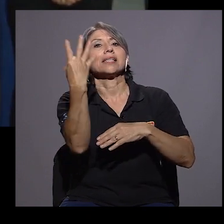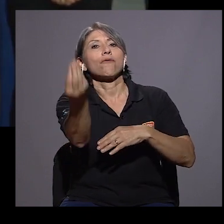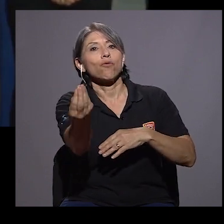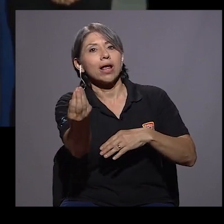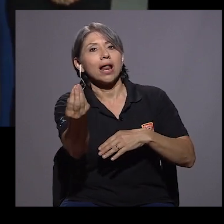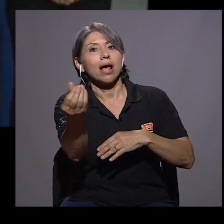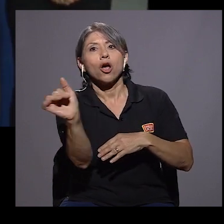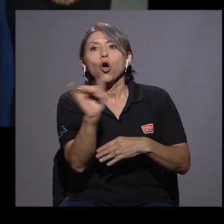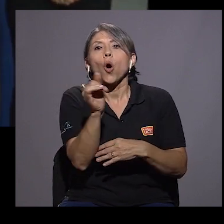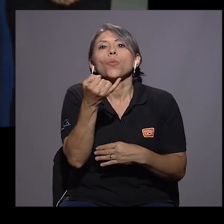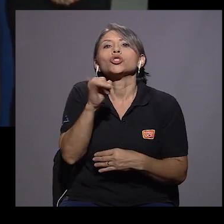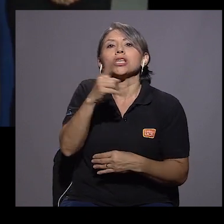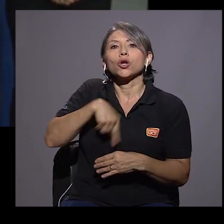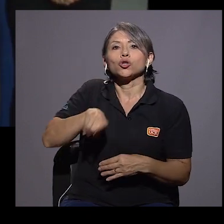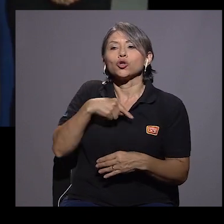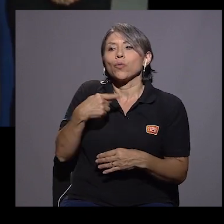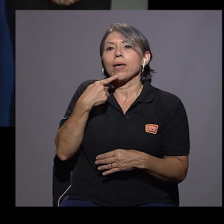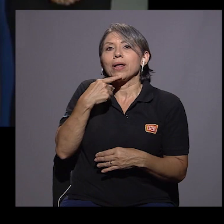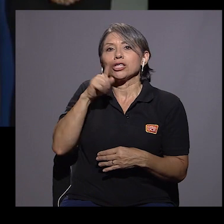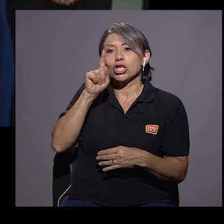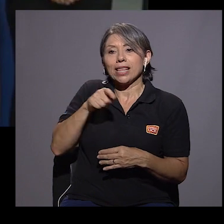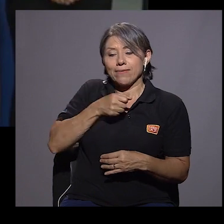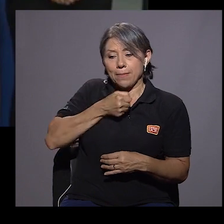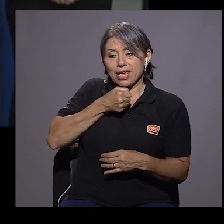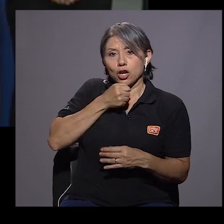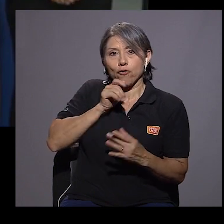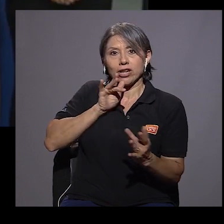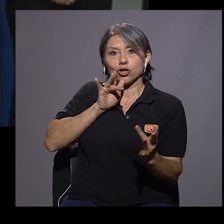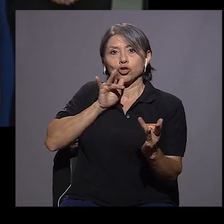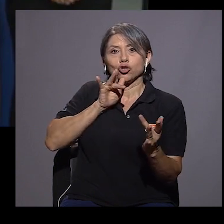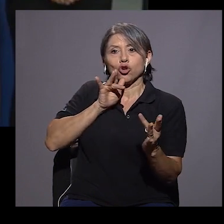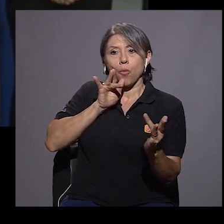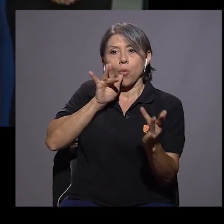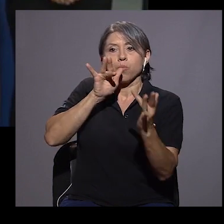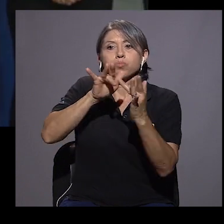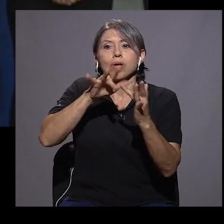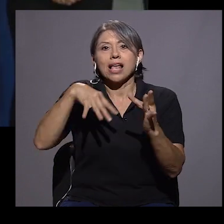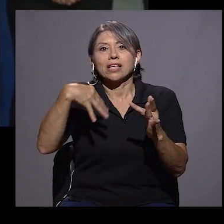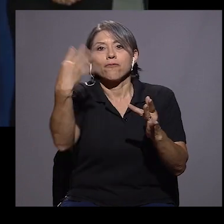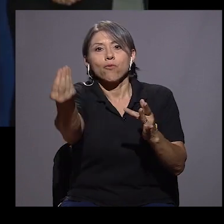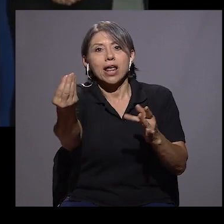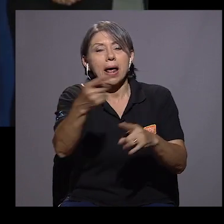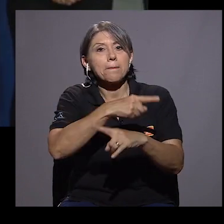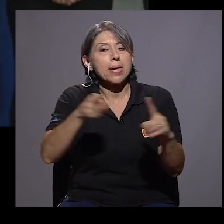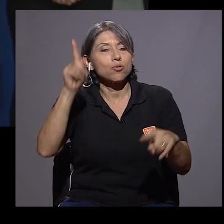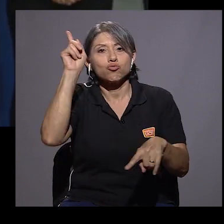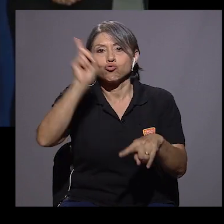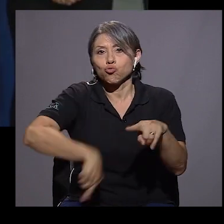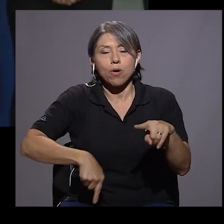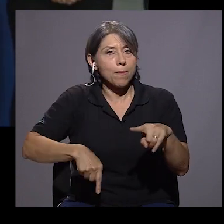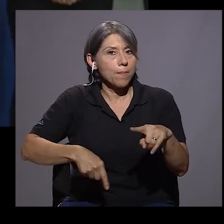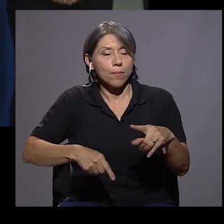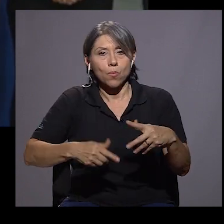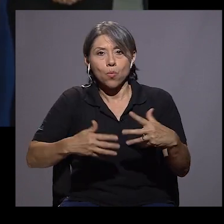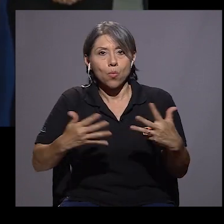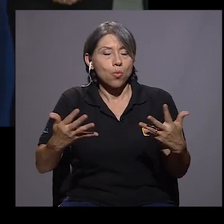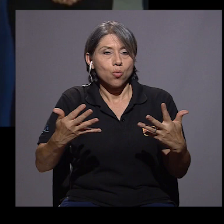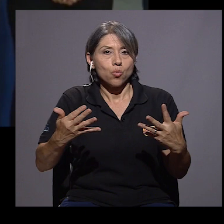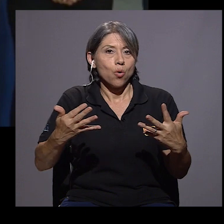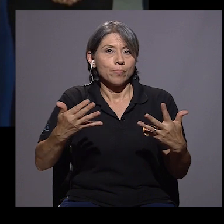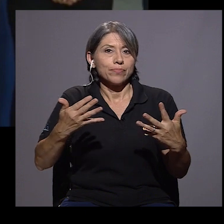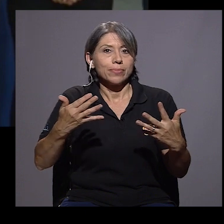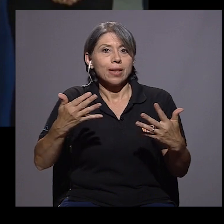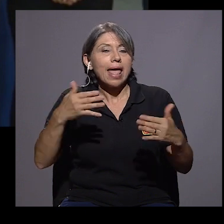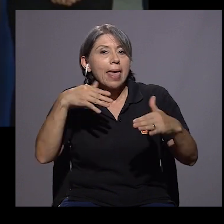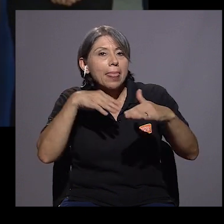proyectarse hacia afuera, como si ahora hubiéramos dicho que teníamos que poner los micrófonos directamente conectados hacia afuera, y no fue posible